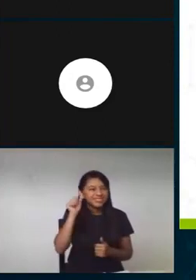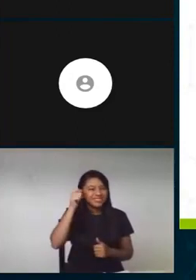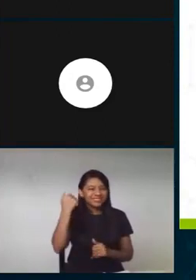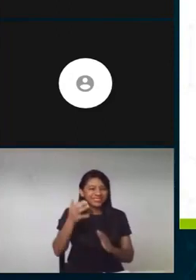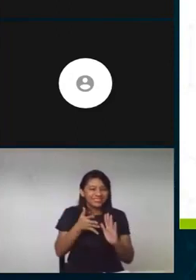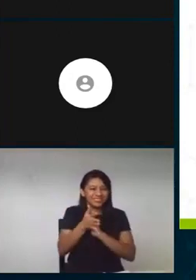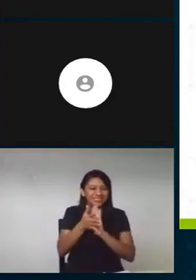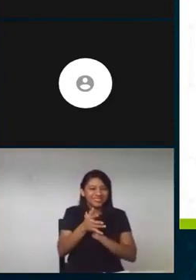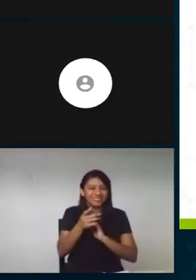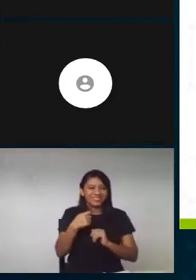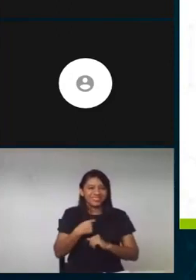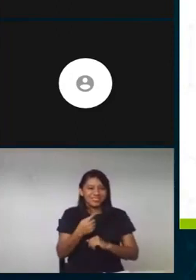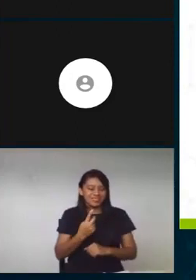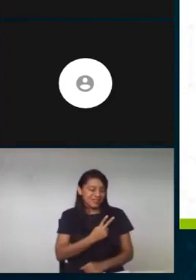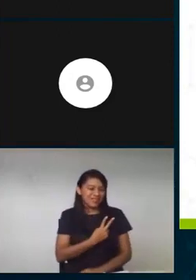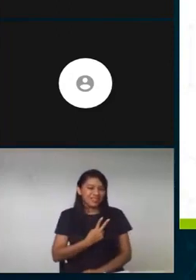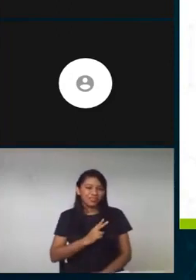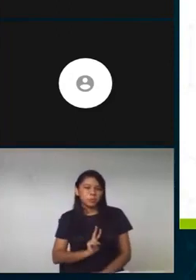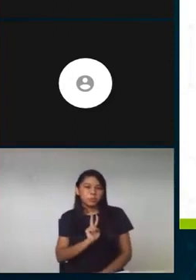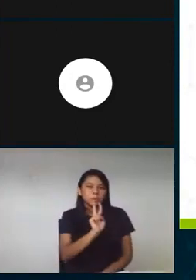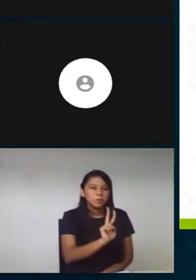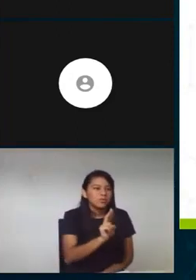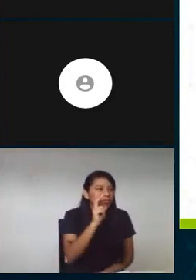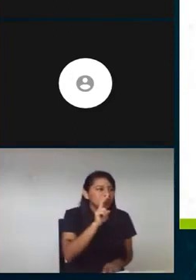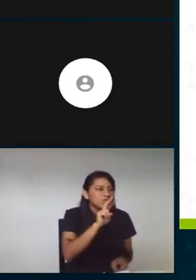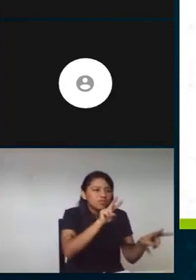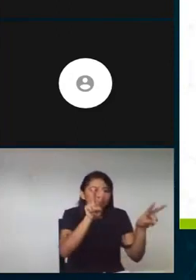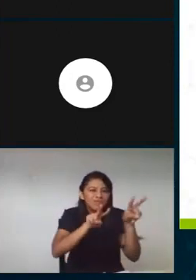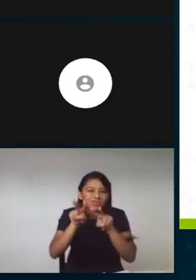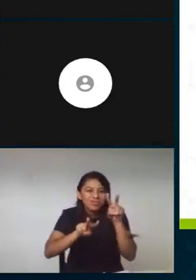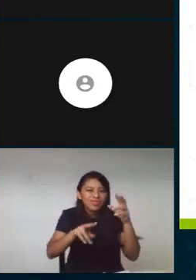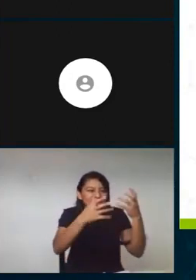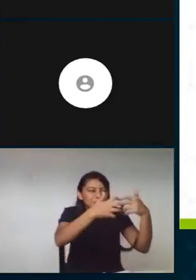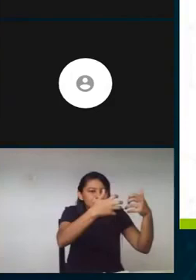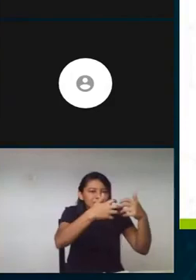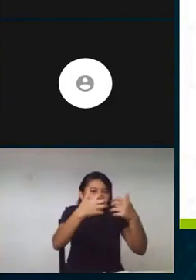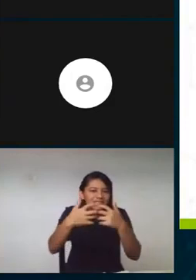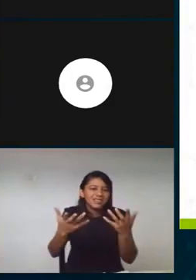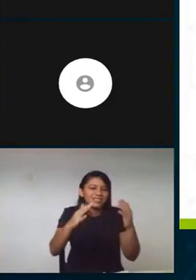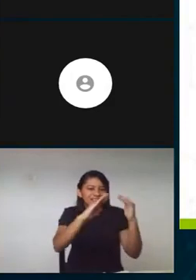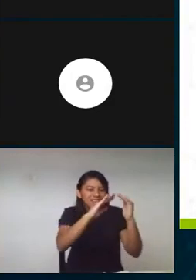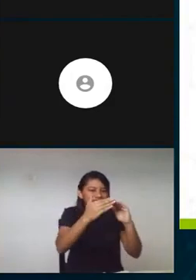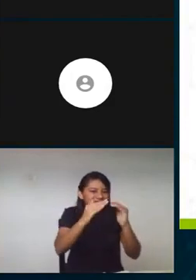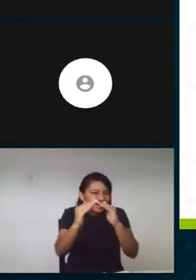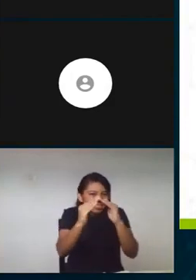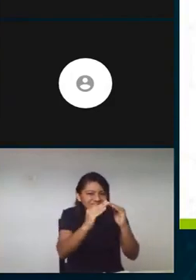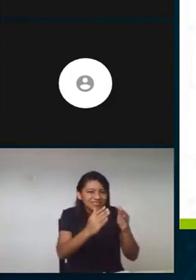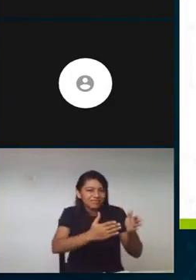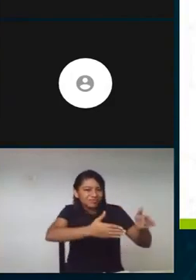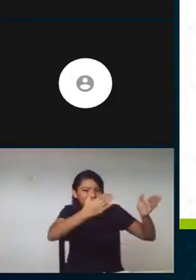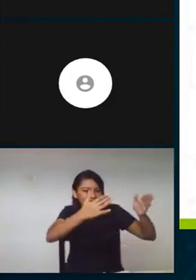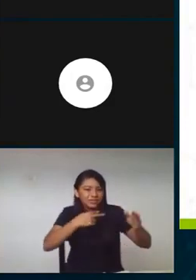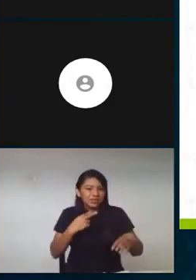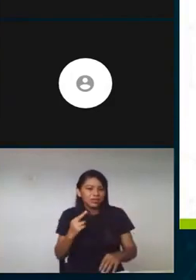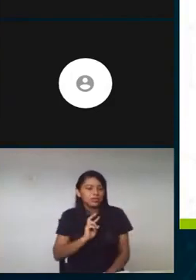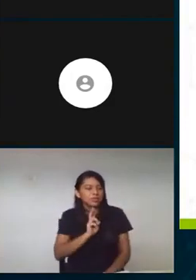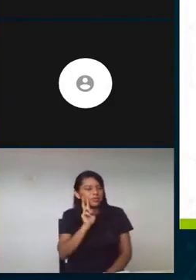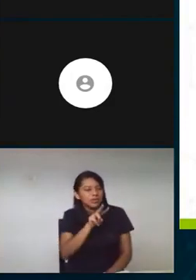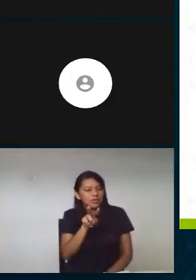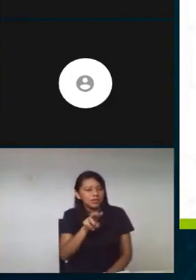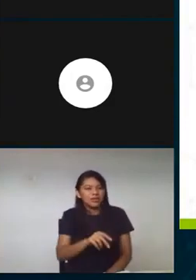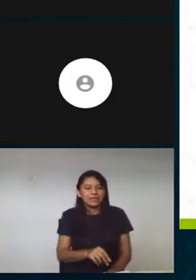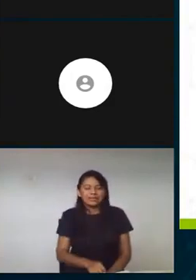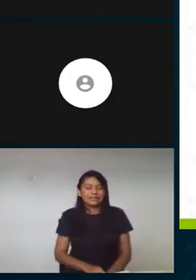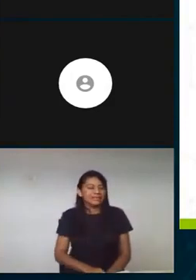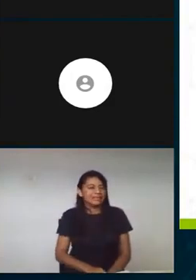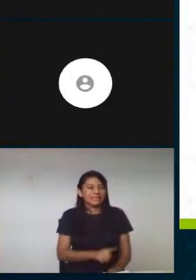no se manejan bolsas adecuadas, no son bolsas biodegradables, no son bolsas que sean aptas para este proceso, ¿cierto?